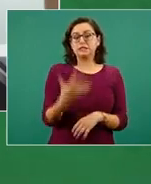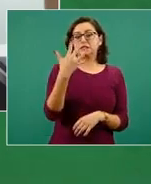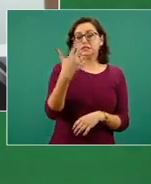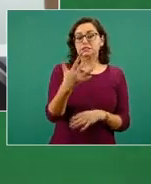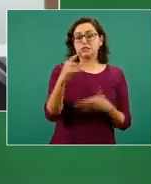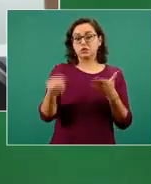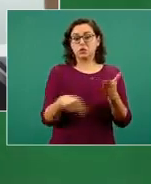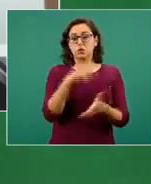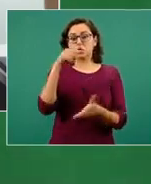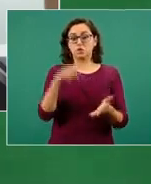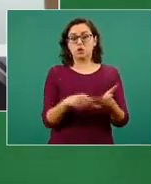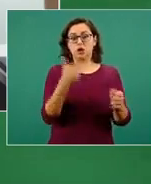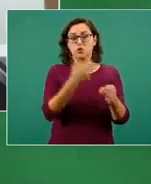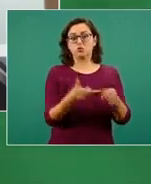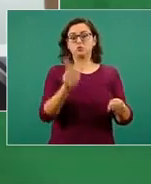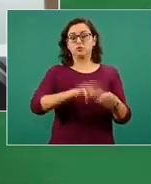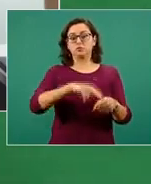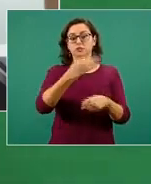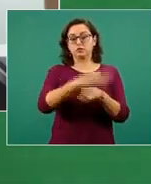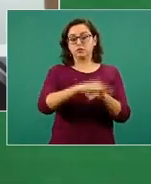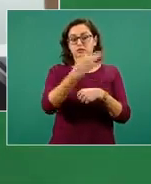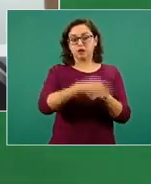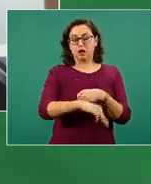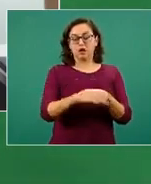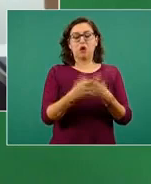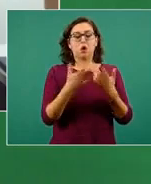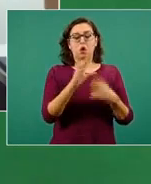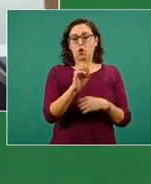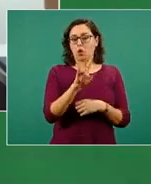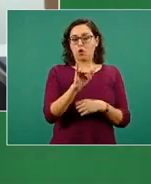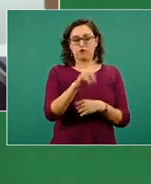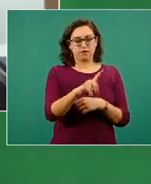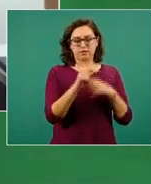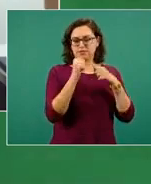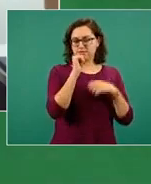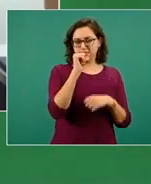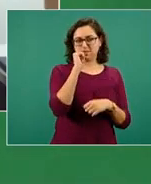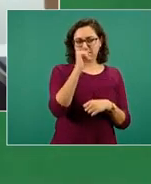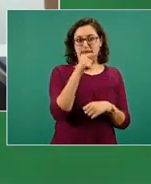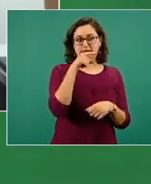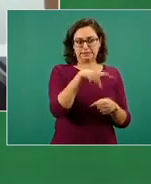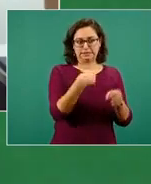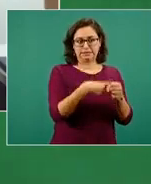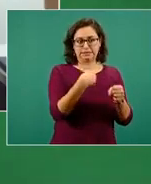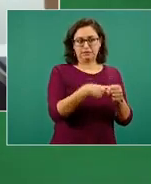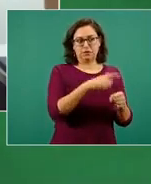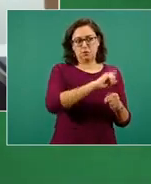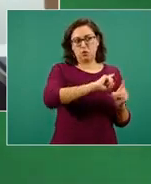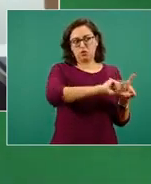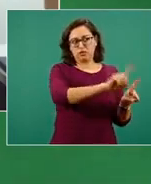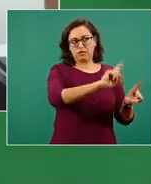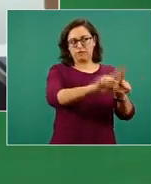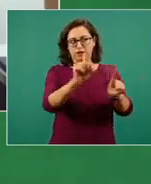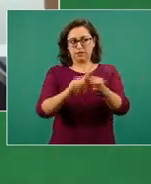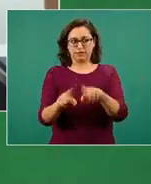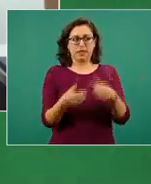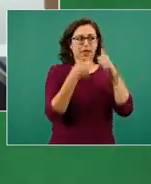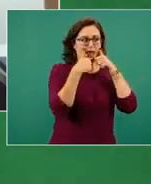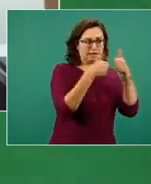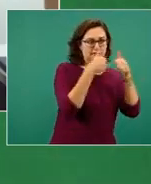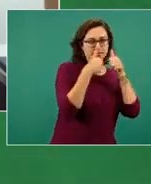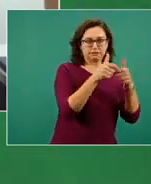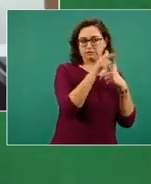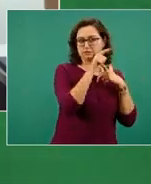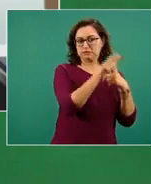pacientes temporales de atención no COVID, para que de alguna manera no tuviéramos bloqueadas las unidades que se habían destinado